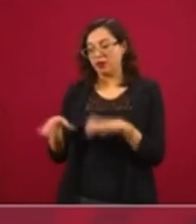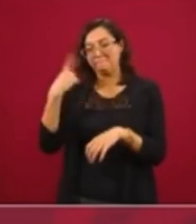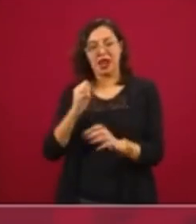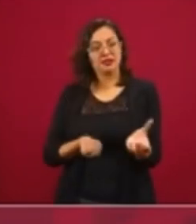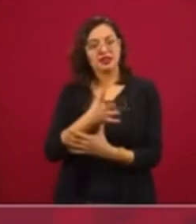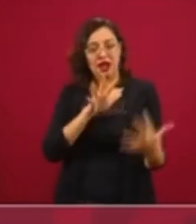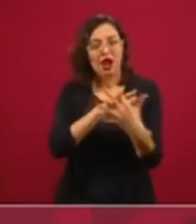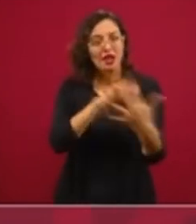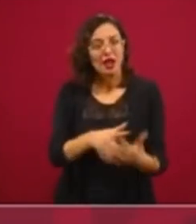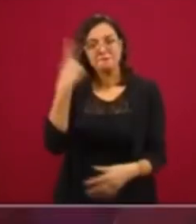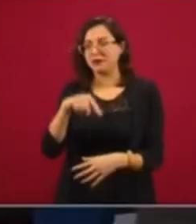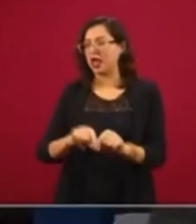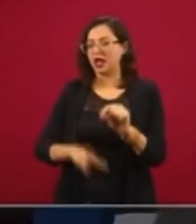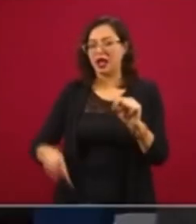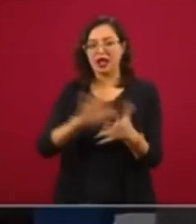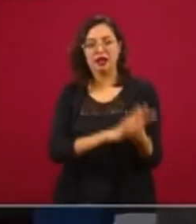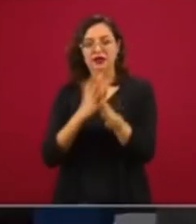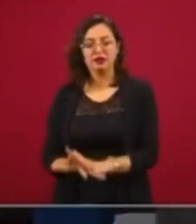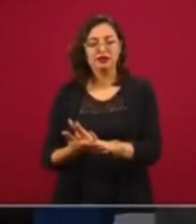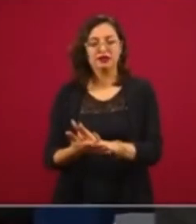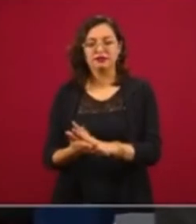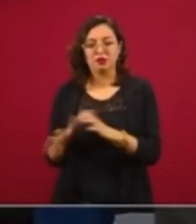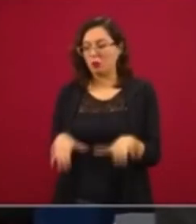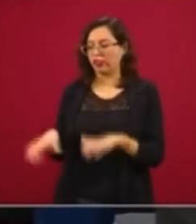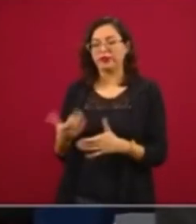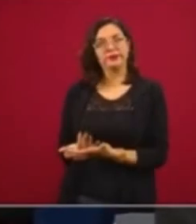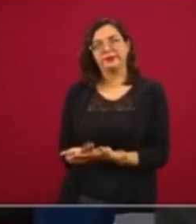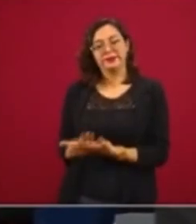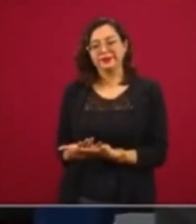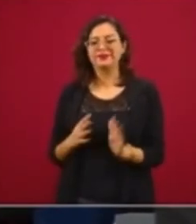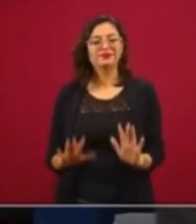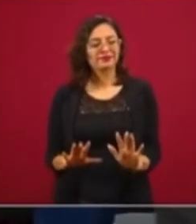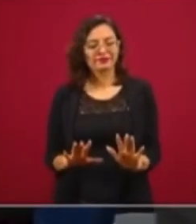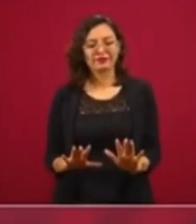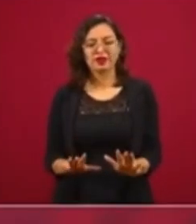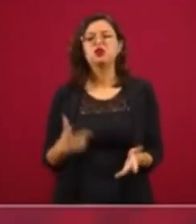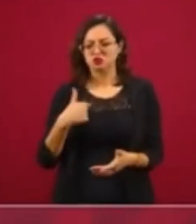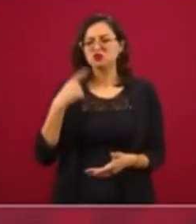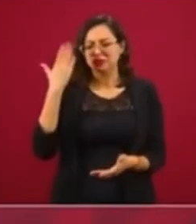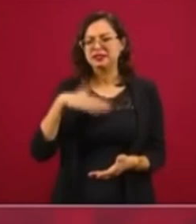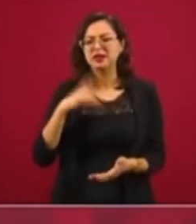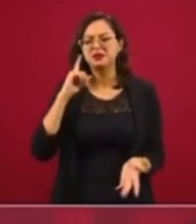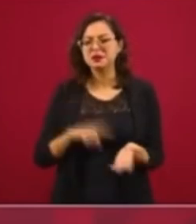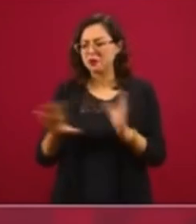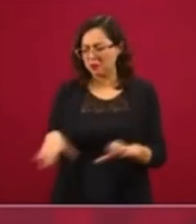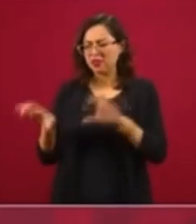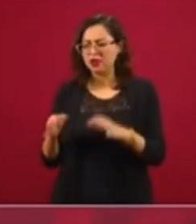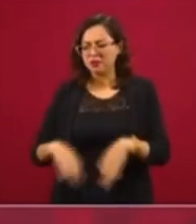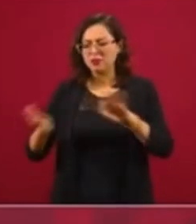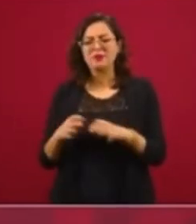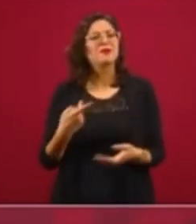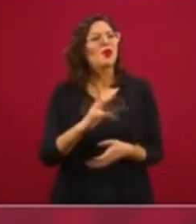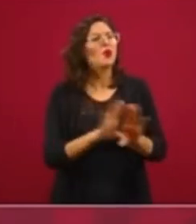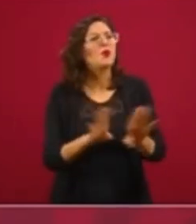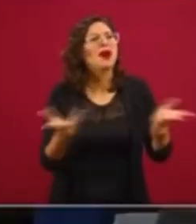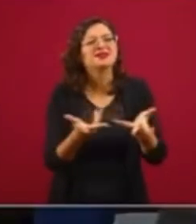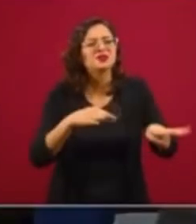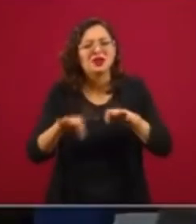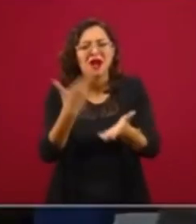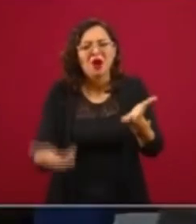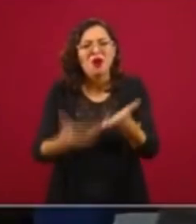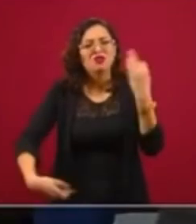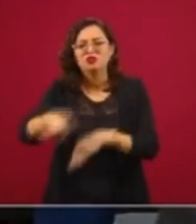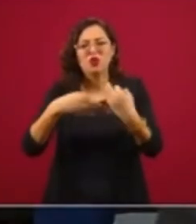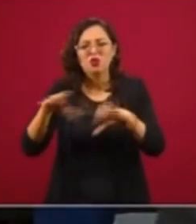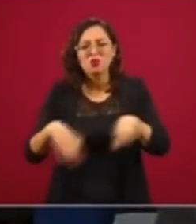luchar, para transformar. Yo creo que son instrumentos y que son importantes, pero no es eso. ¿Pero cómo sería su trabajo, presidente, en estos tiempos